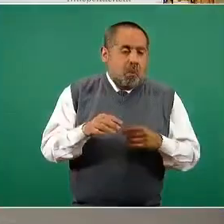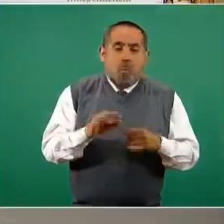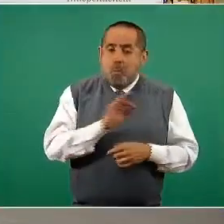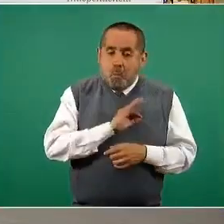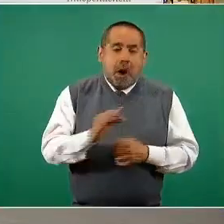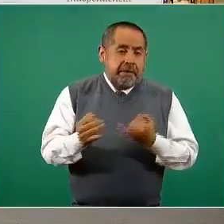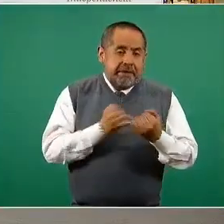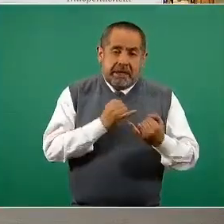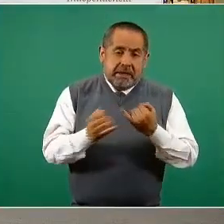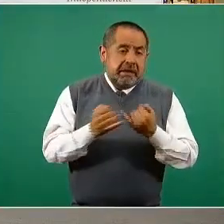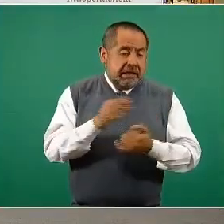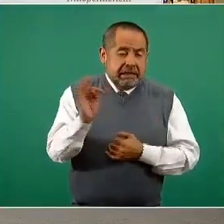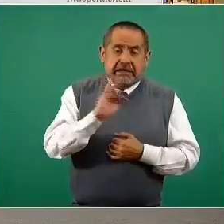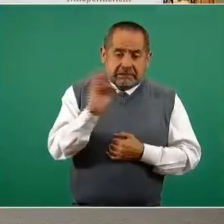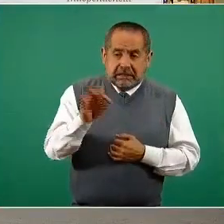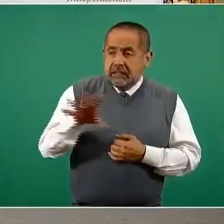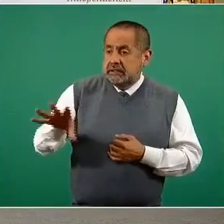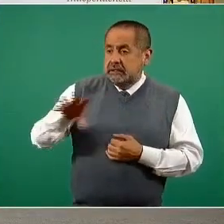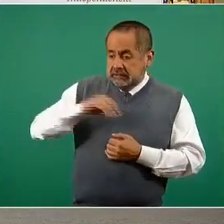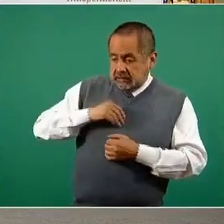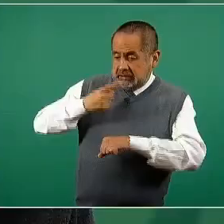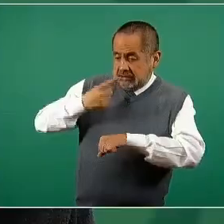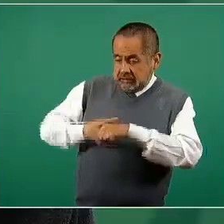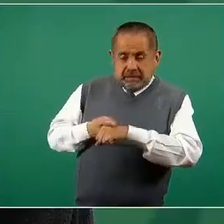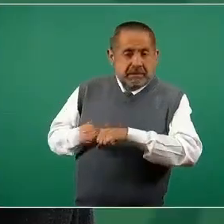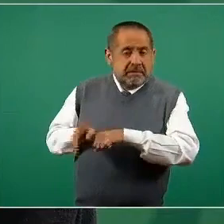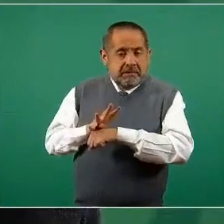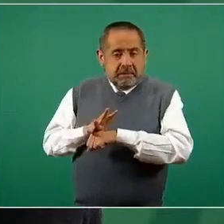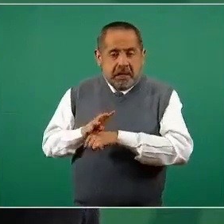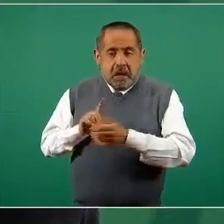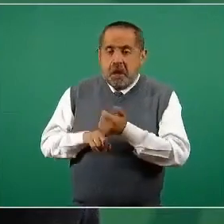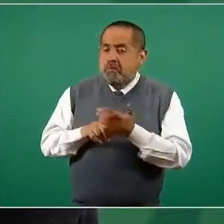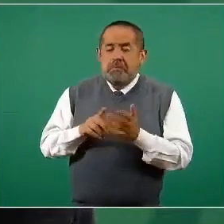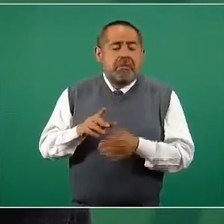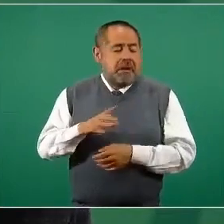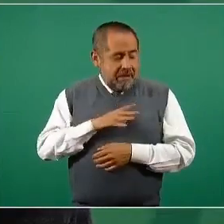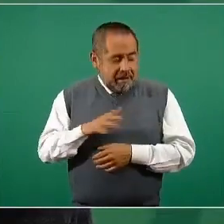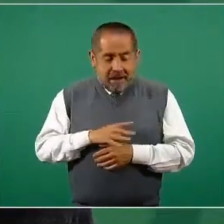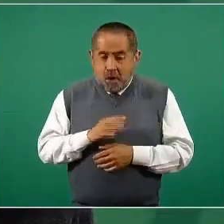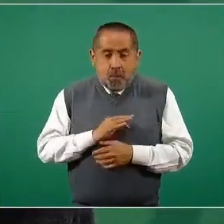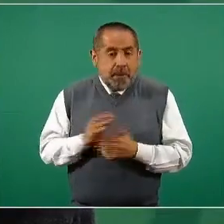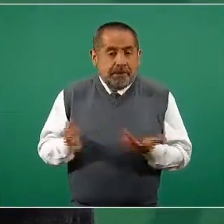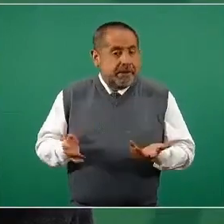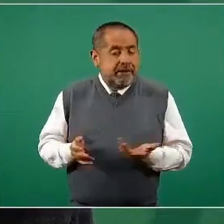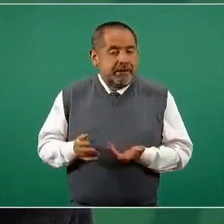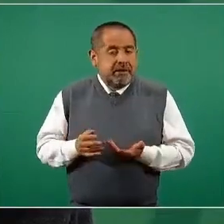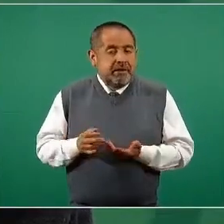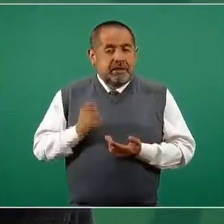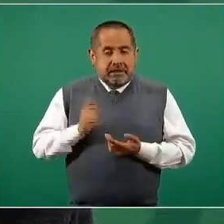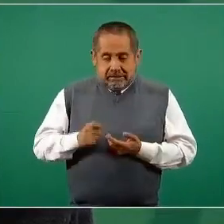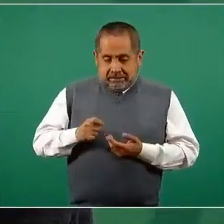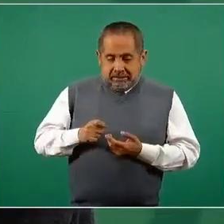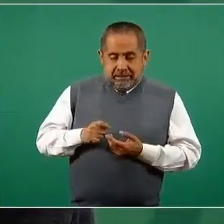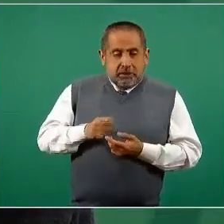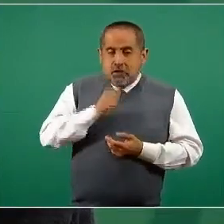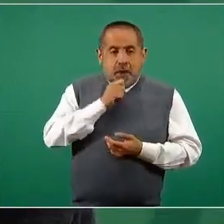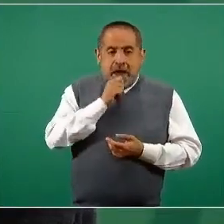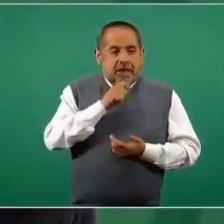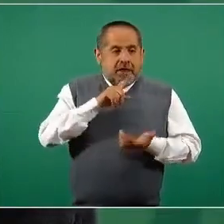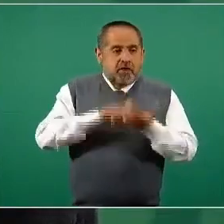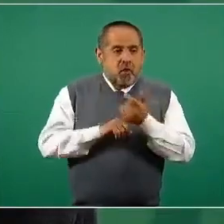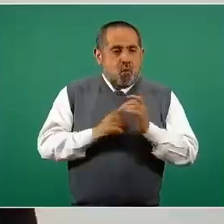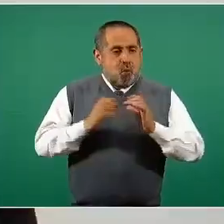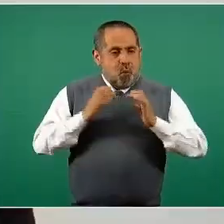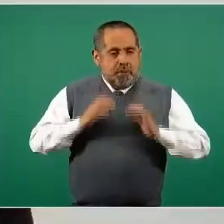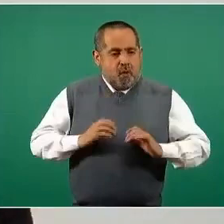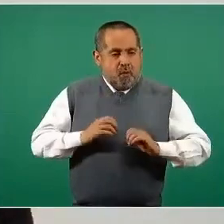donde la persona todavía, si se contagia del virus SARS-CoV-2, dado que aún no ha desarrollado la inmunidad esperada,